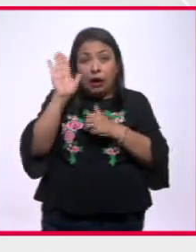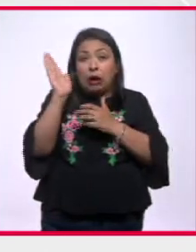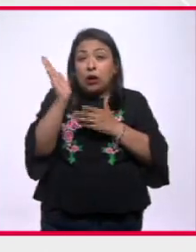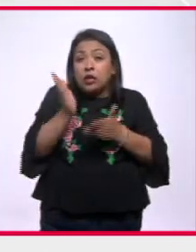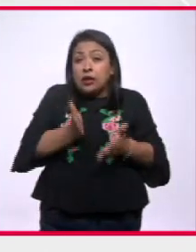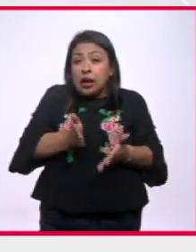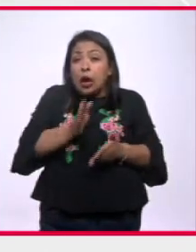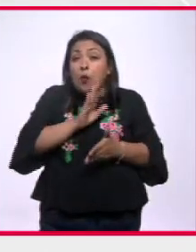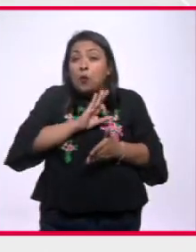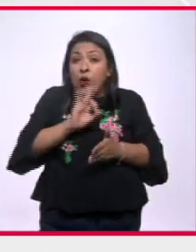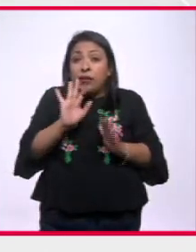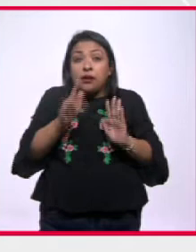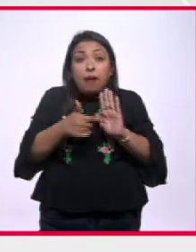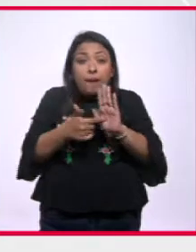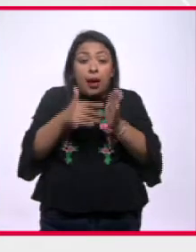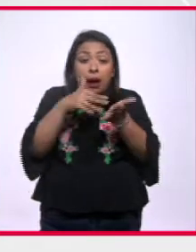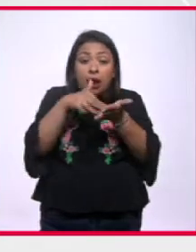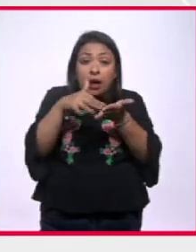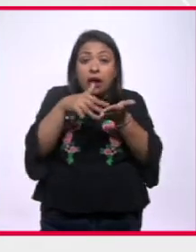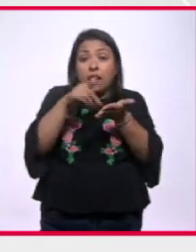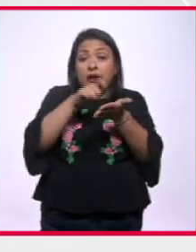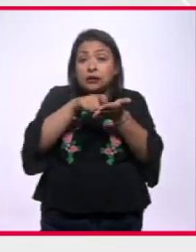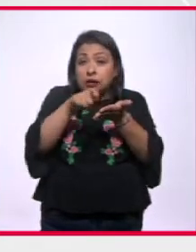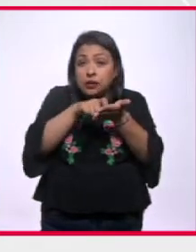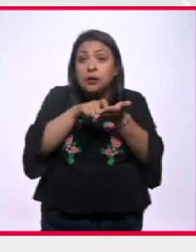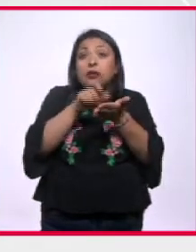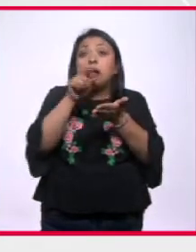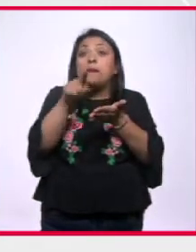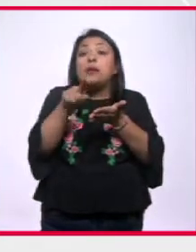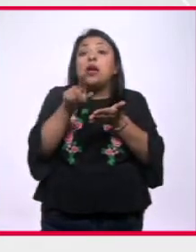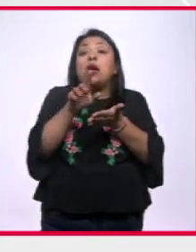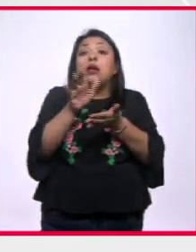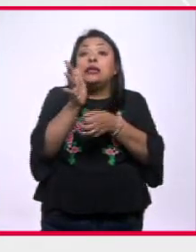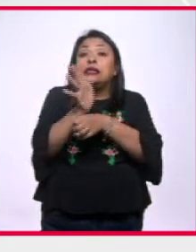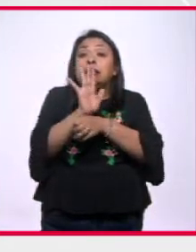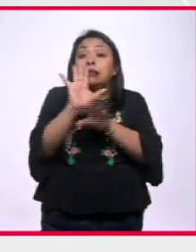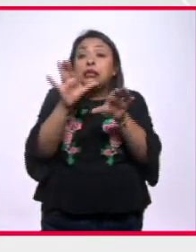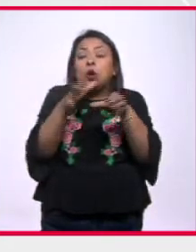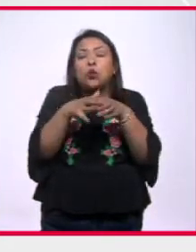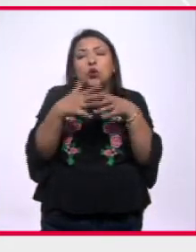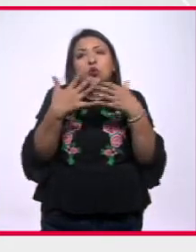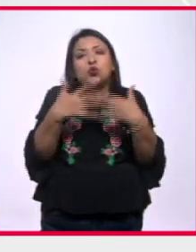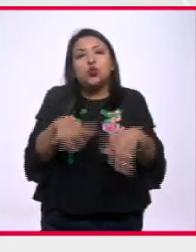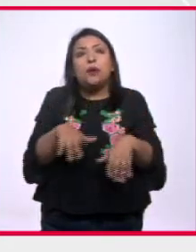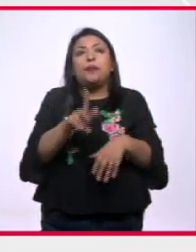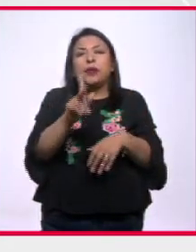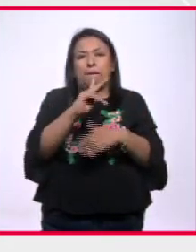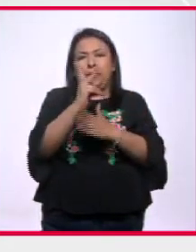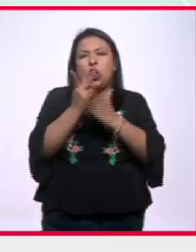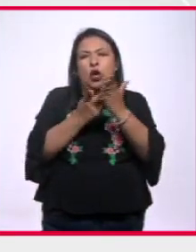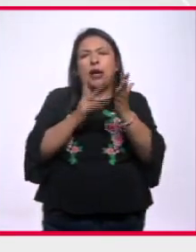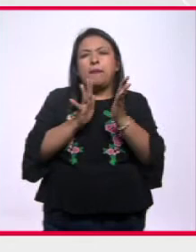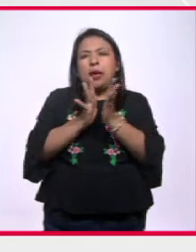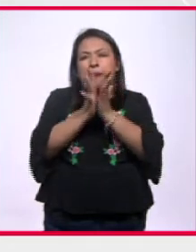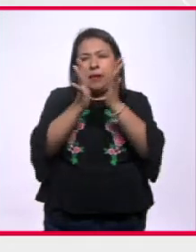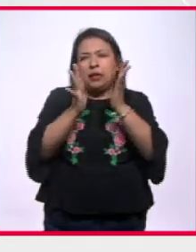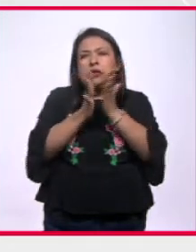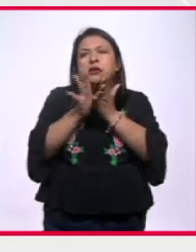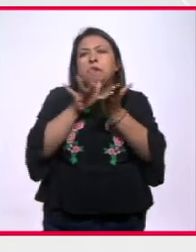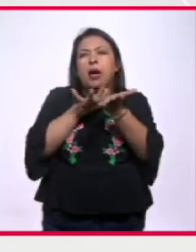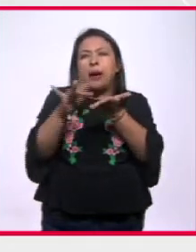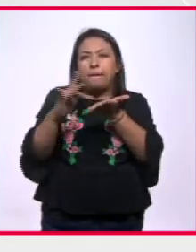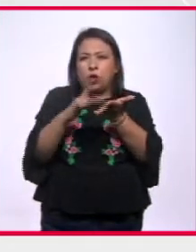de leer y escribir y sobre todo la posibilidad del cine en la comunidad los programas de cooperación que estamos